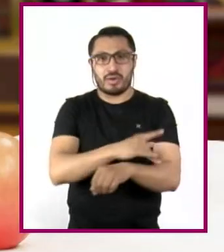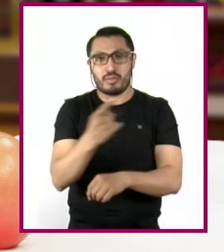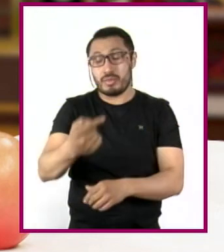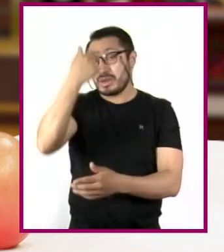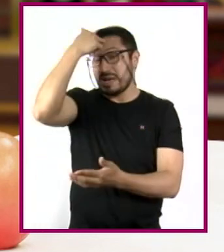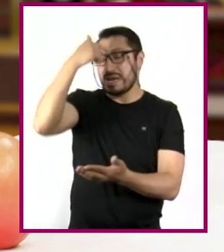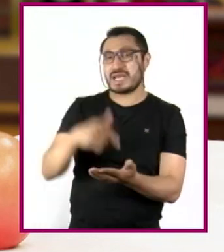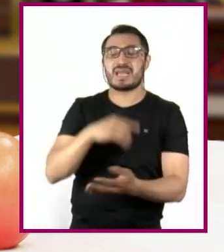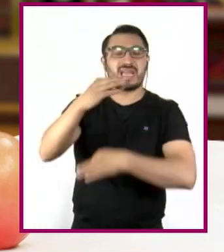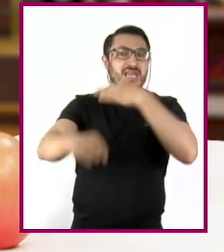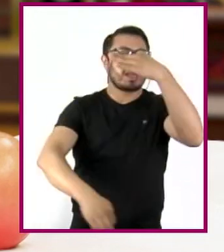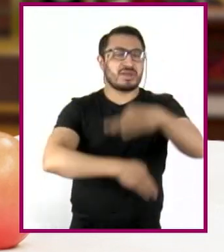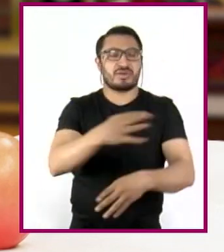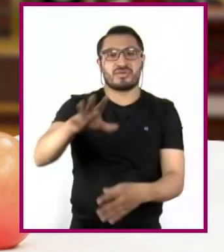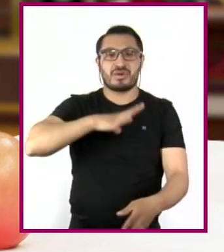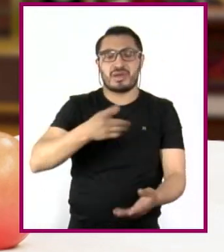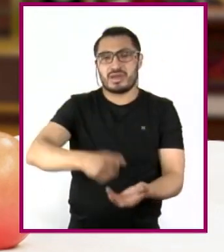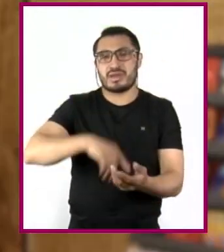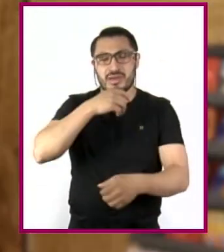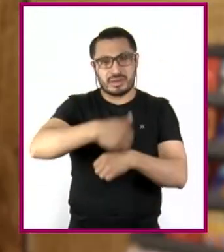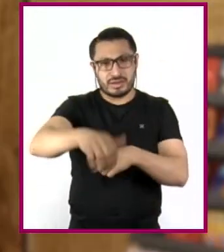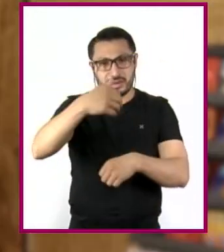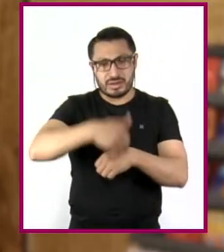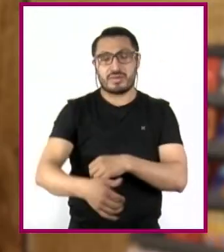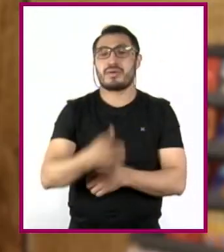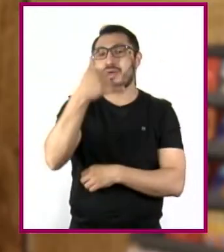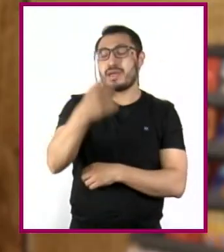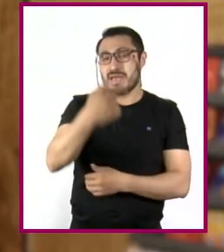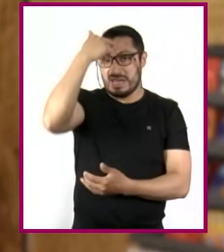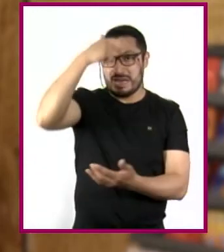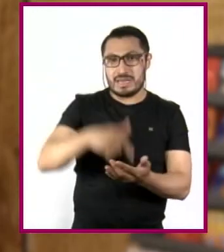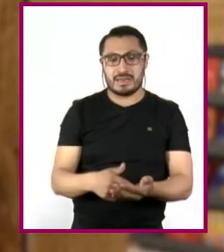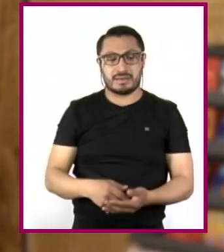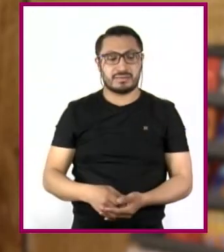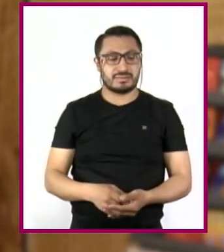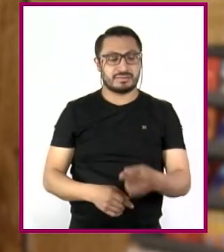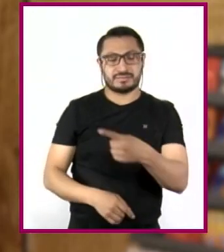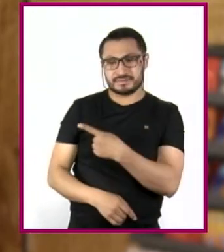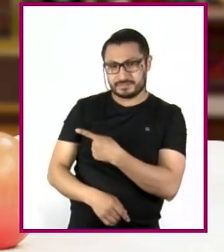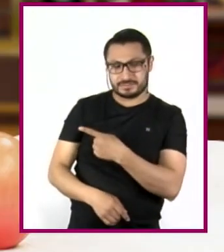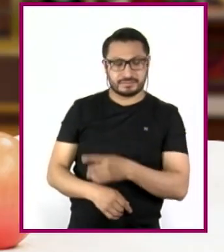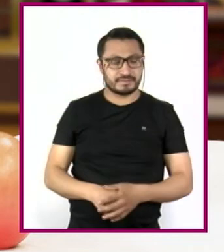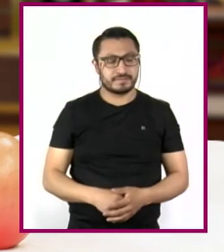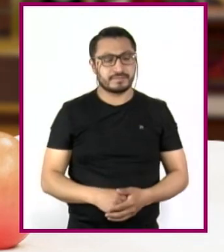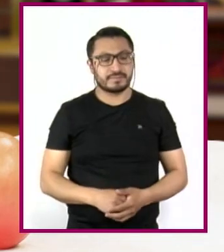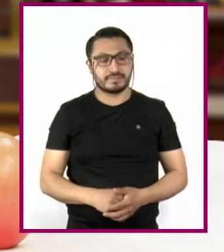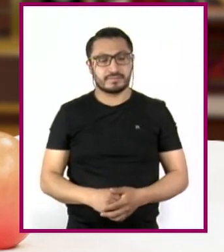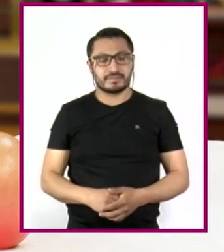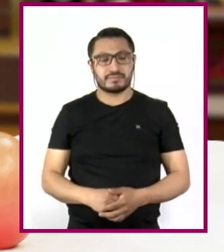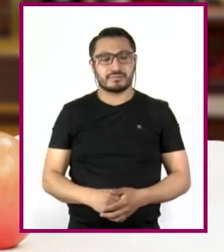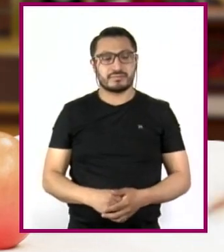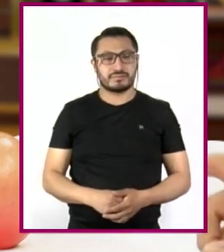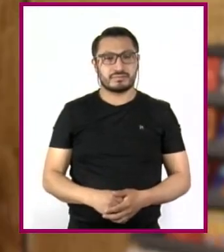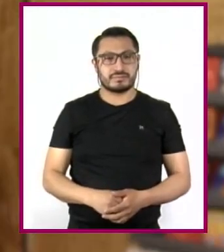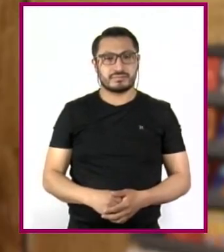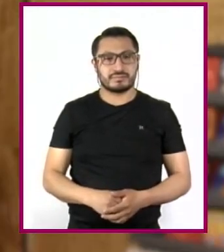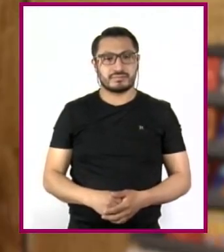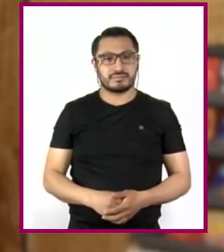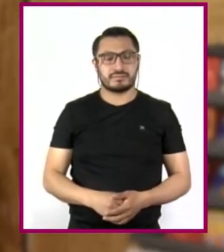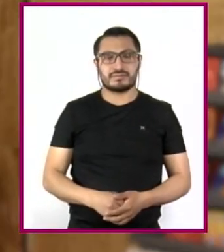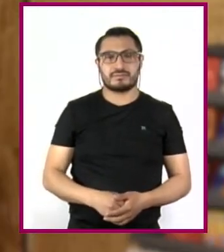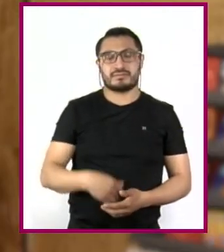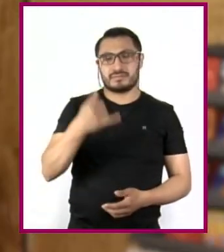que todo está hecho de números. Además, creen en la metempsicosis. ¡Achis, achis! En